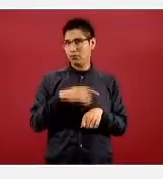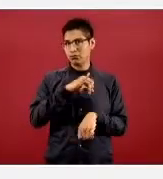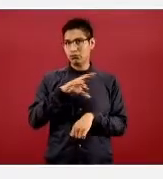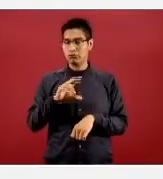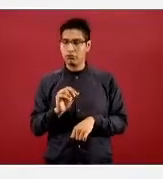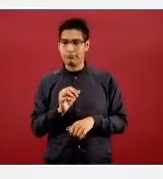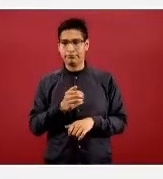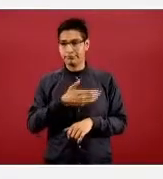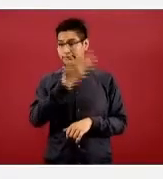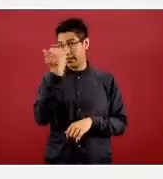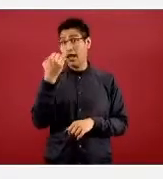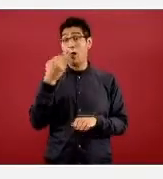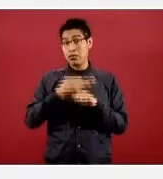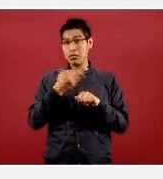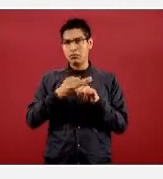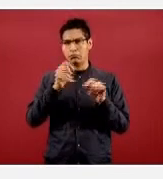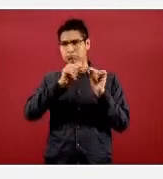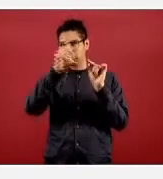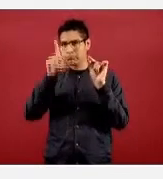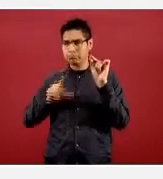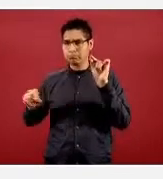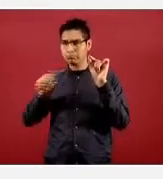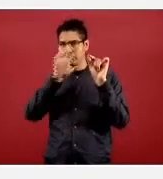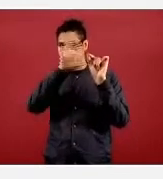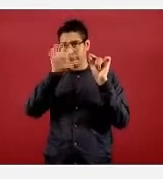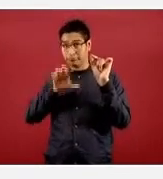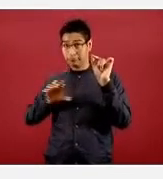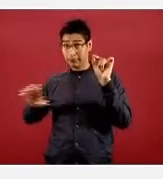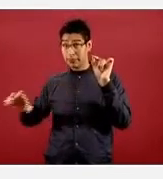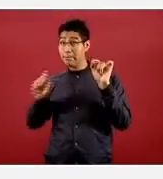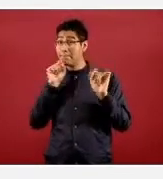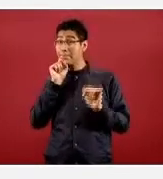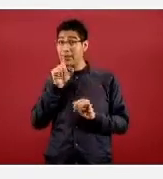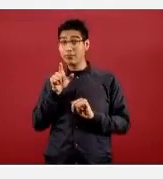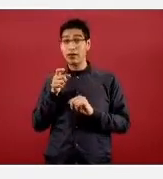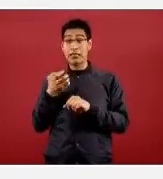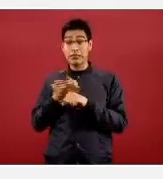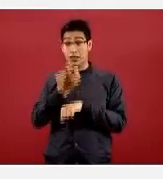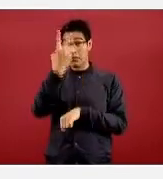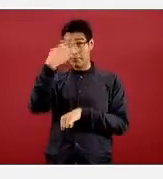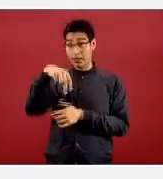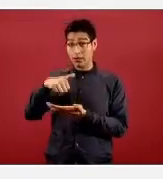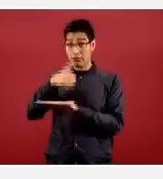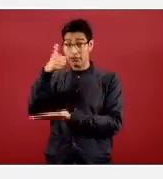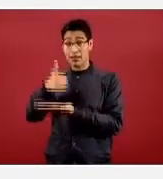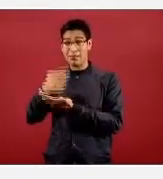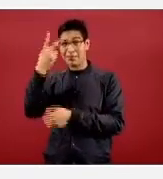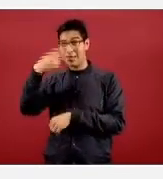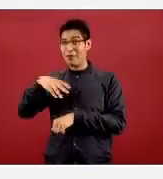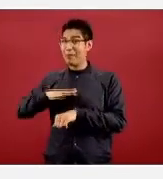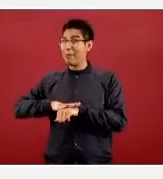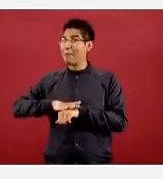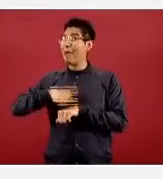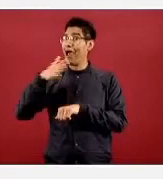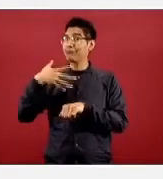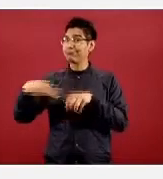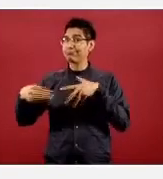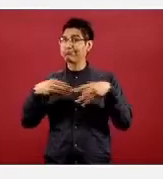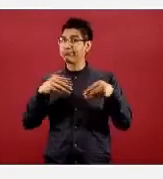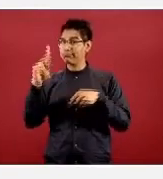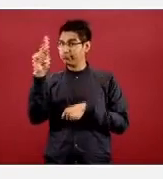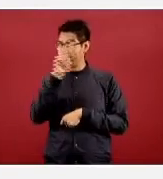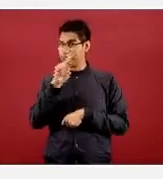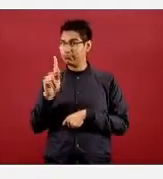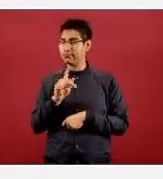entidad federativa de los casos, destacando el Estado de México y la Ciudad de México con la mayor carga de enfermedad. Esto lo podemos ver